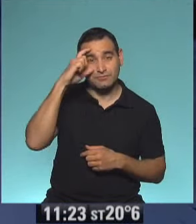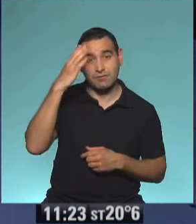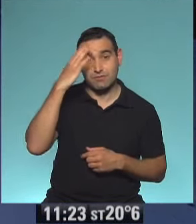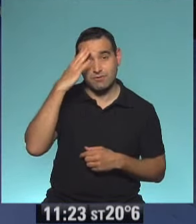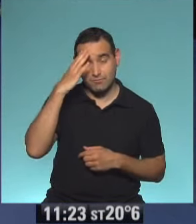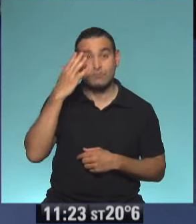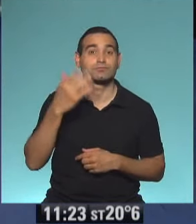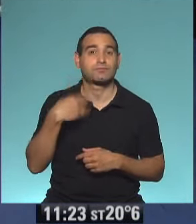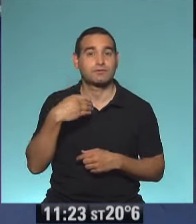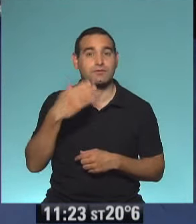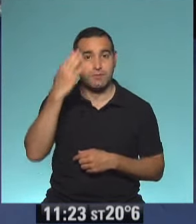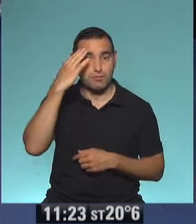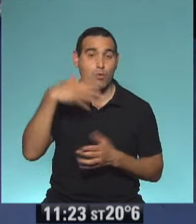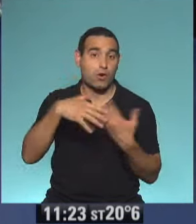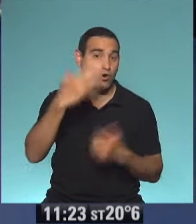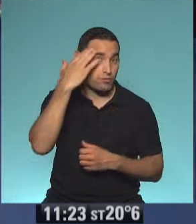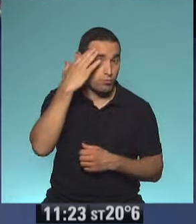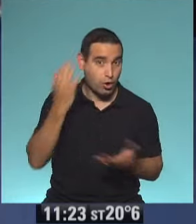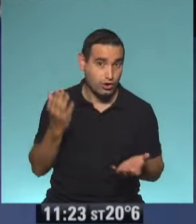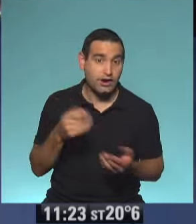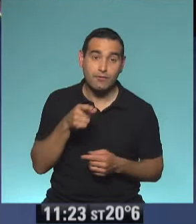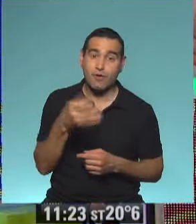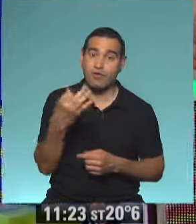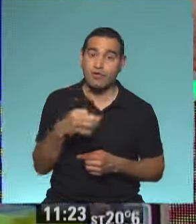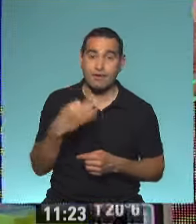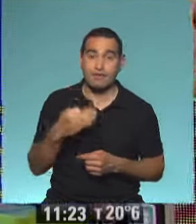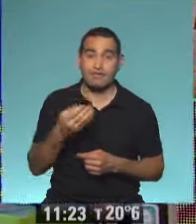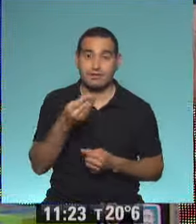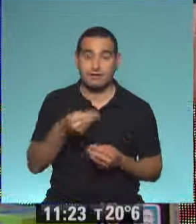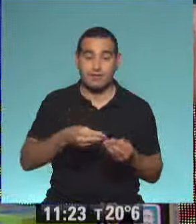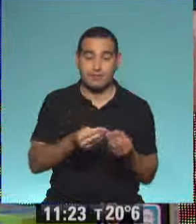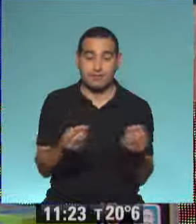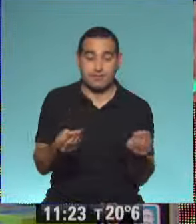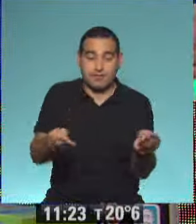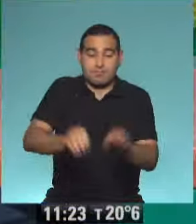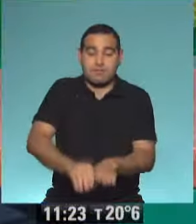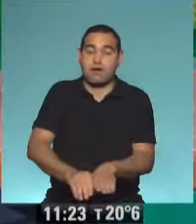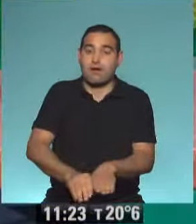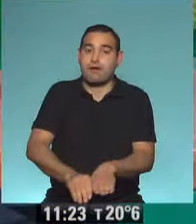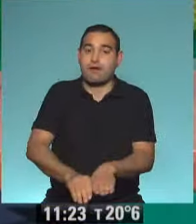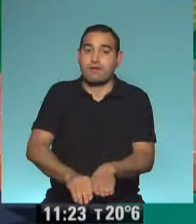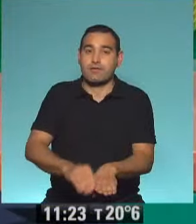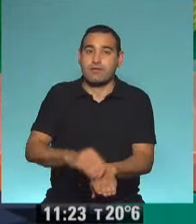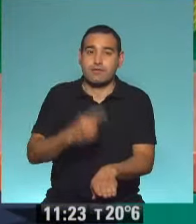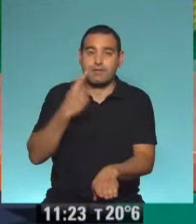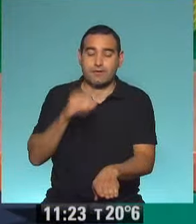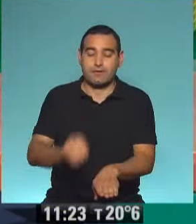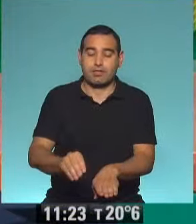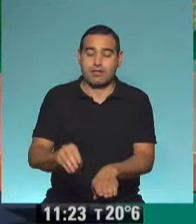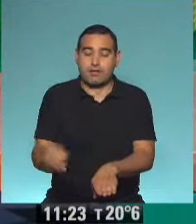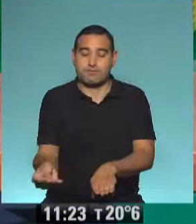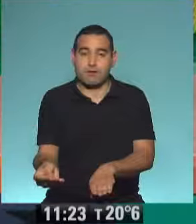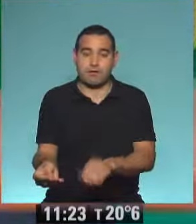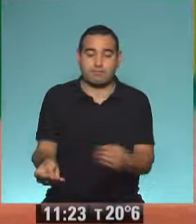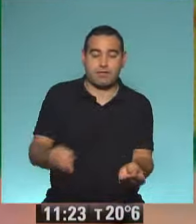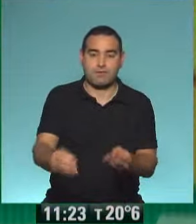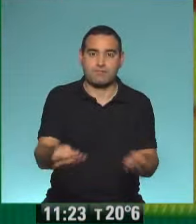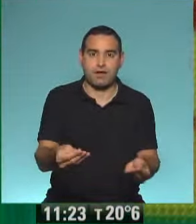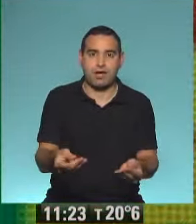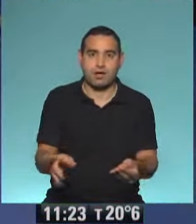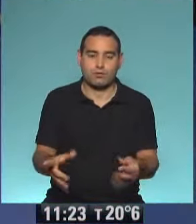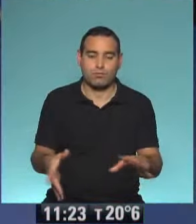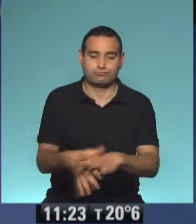que sabemos que el reglamento, ¿qué dice? Que tenés que poner todas las cartas boca abajo y tratar de, sacando de a pares, encontrar los que son